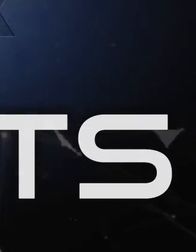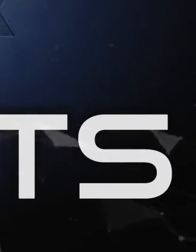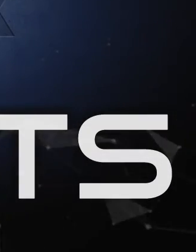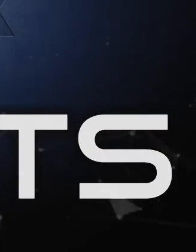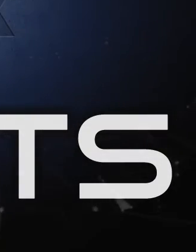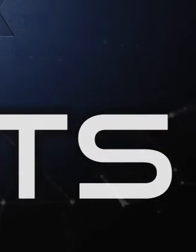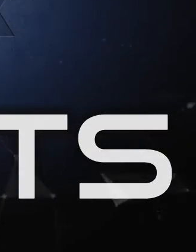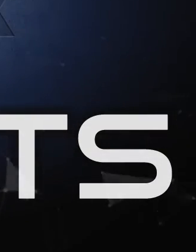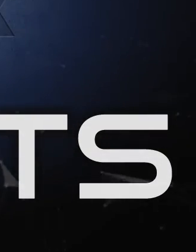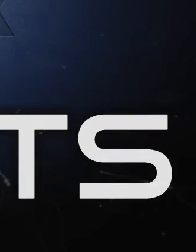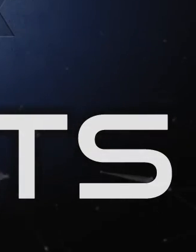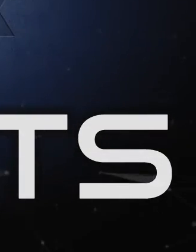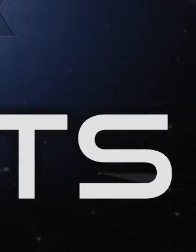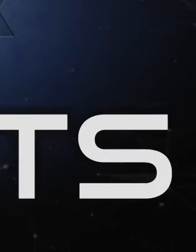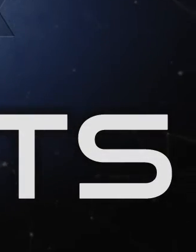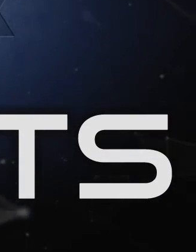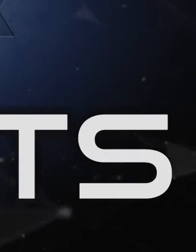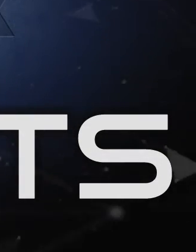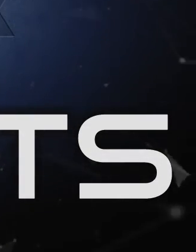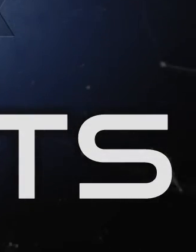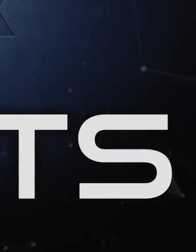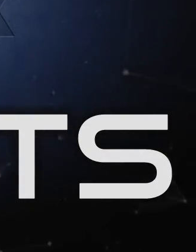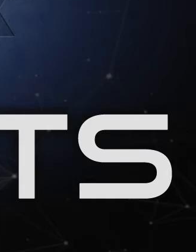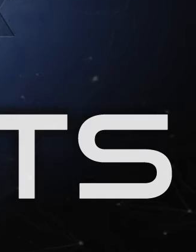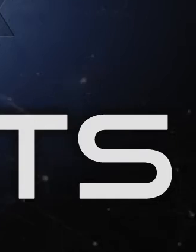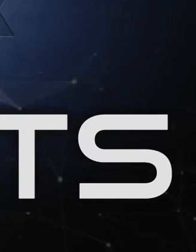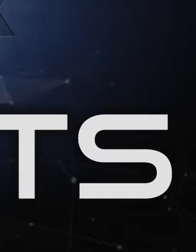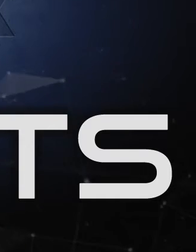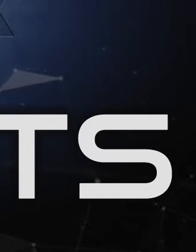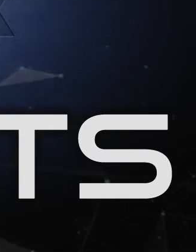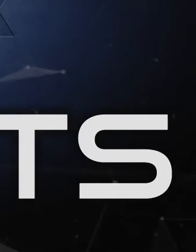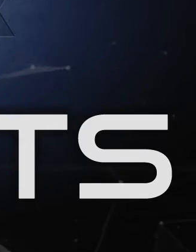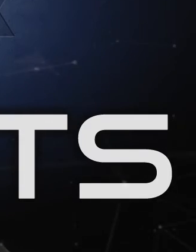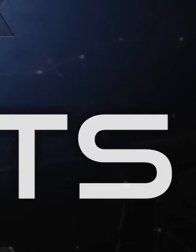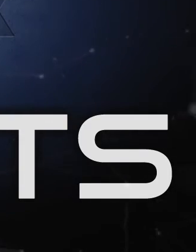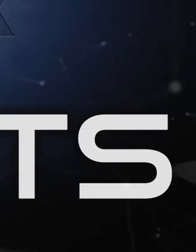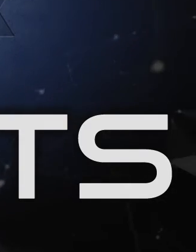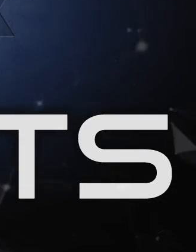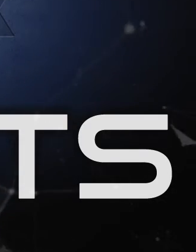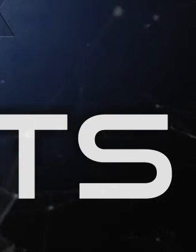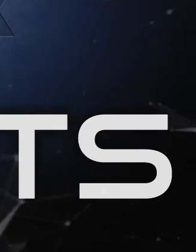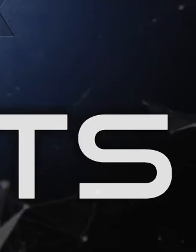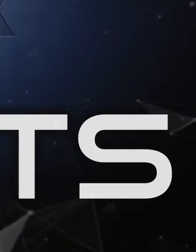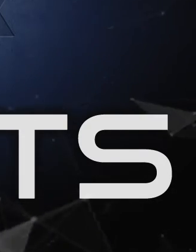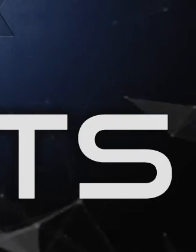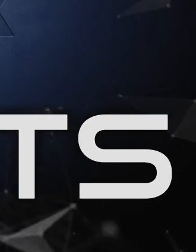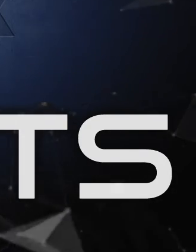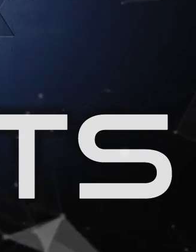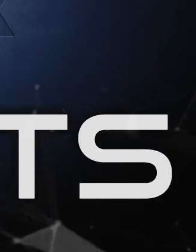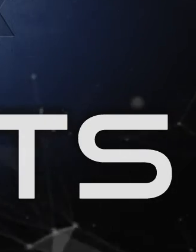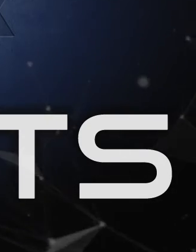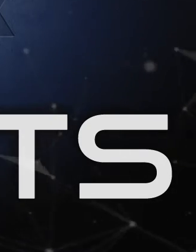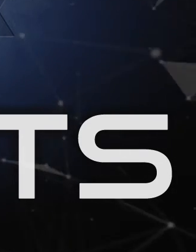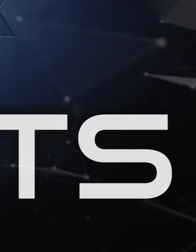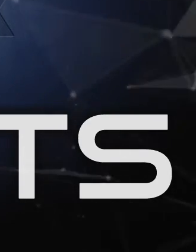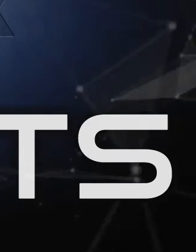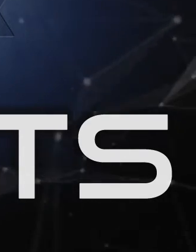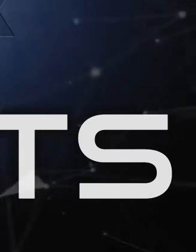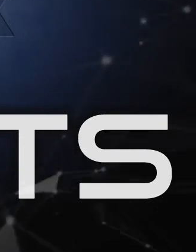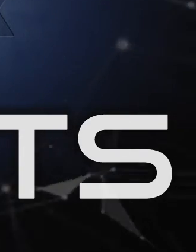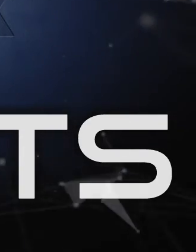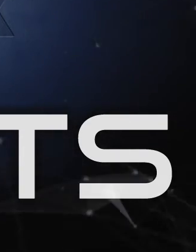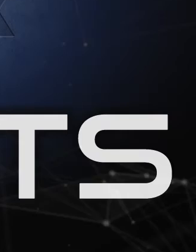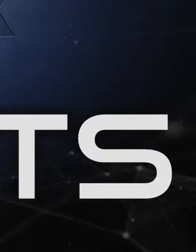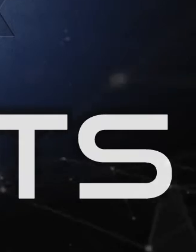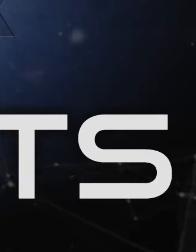Mantente informado y visita nuestra cuenta de Twitter, @escuchadiario, donde podrás encontrar notas destacadas y lo más reciente